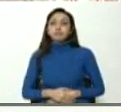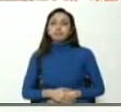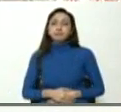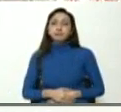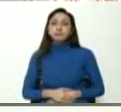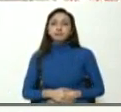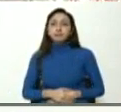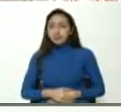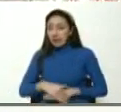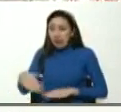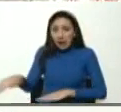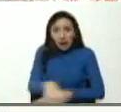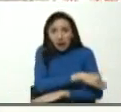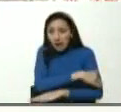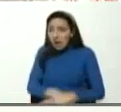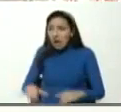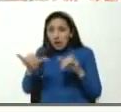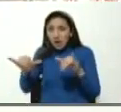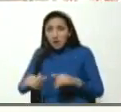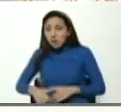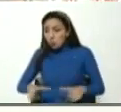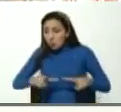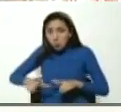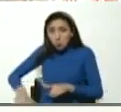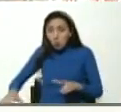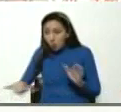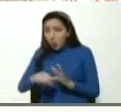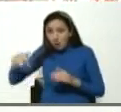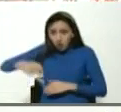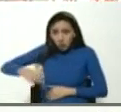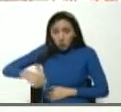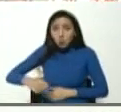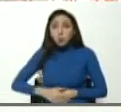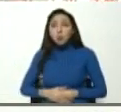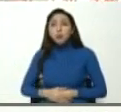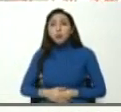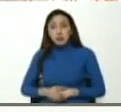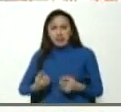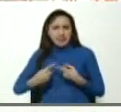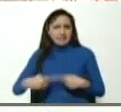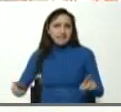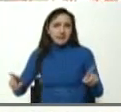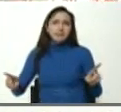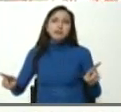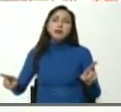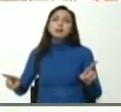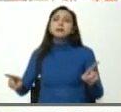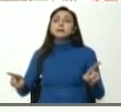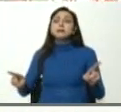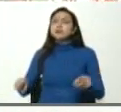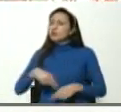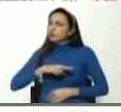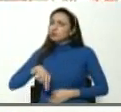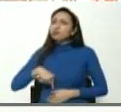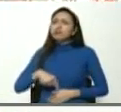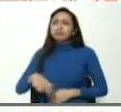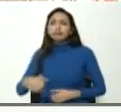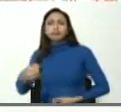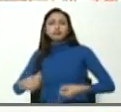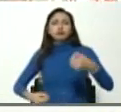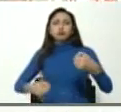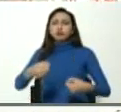por las calles del entonces fuerte tiuna hoy muy distinto y nos paramos